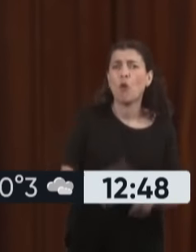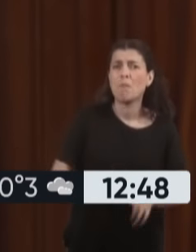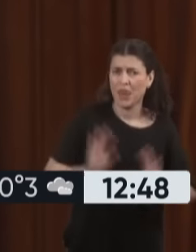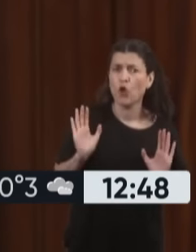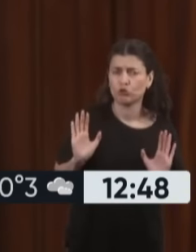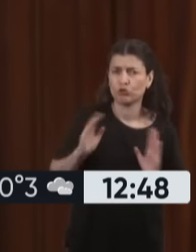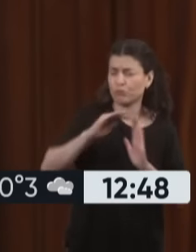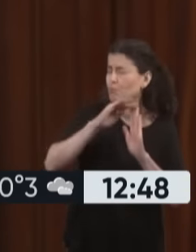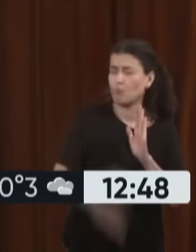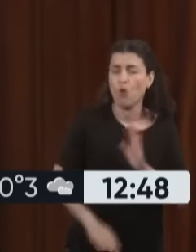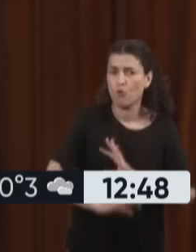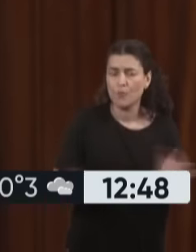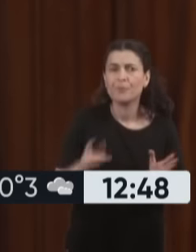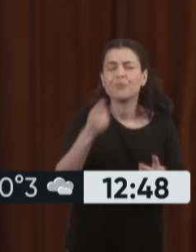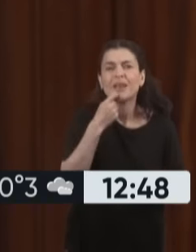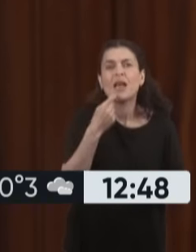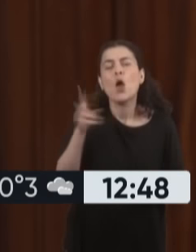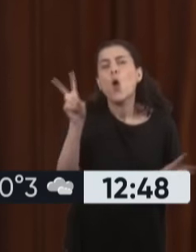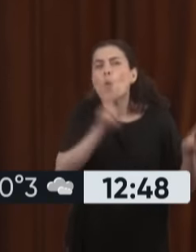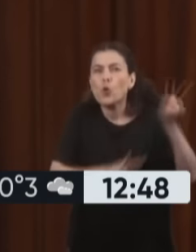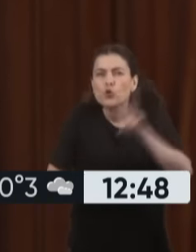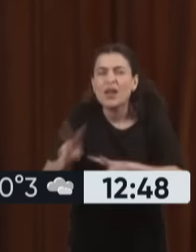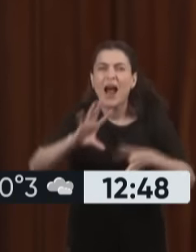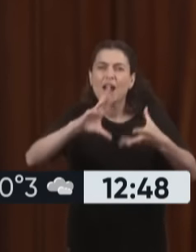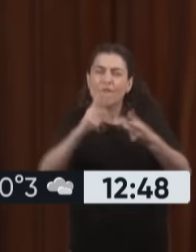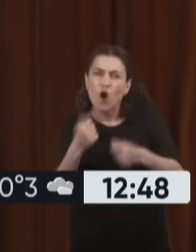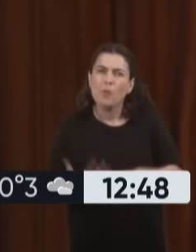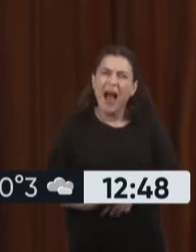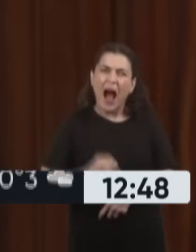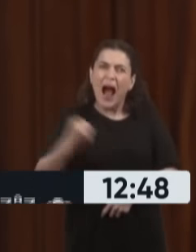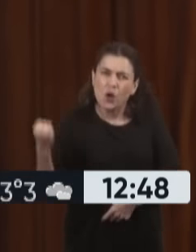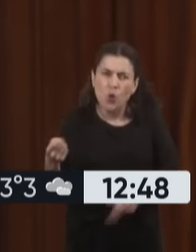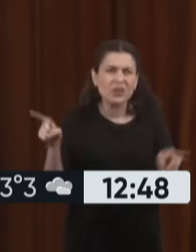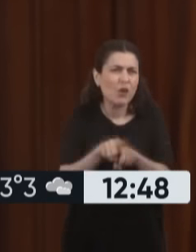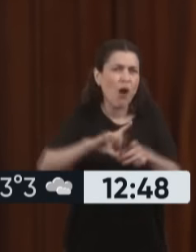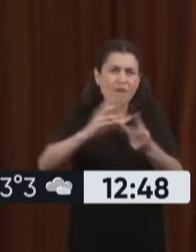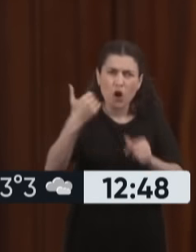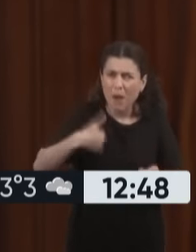decir, para encontrar recortes y ajustes como lo que ha hecho Argentina,